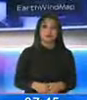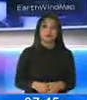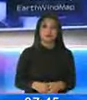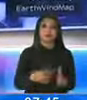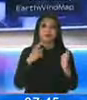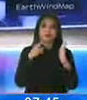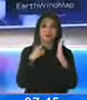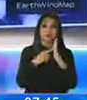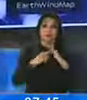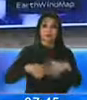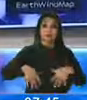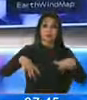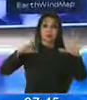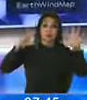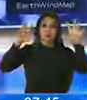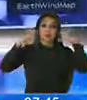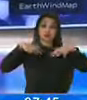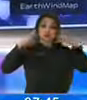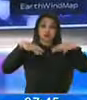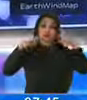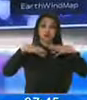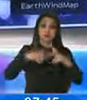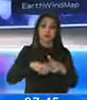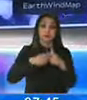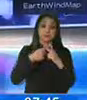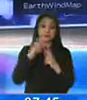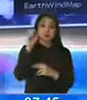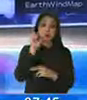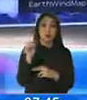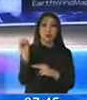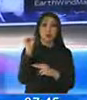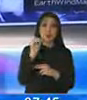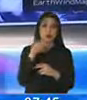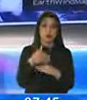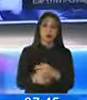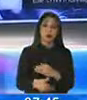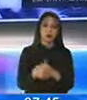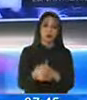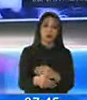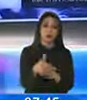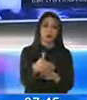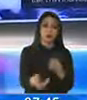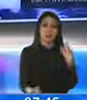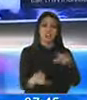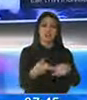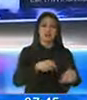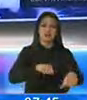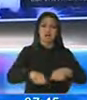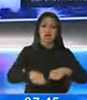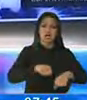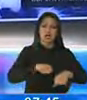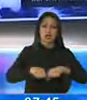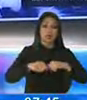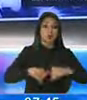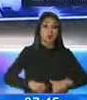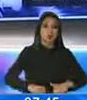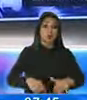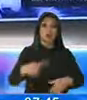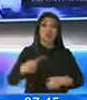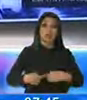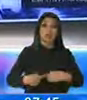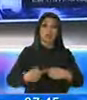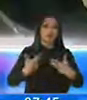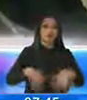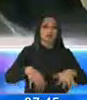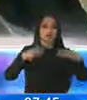la estación lluviosa empieza en octubre y hasta finales de mayo. Podemos decir que Quito está en la